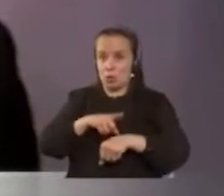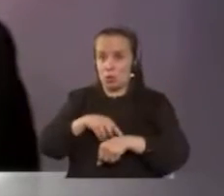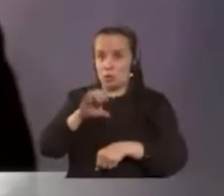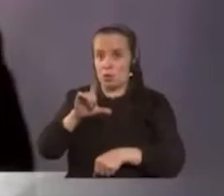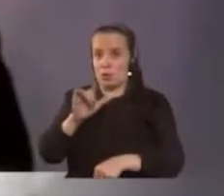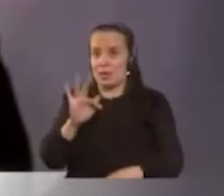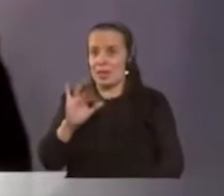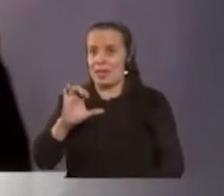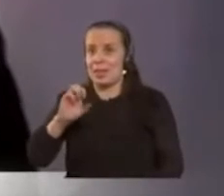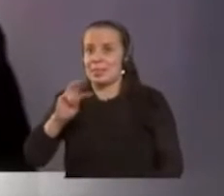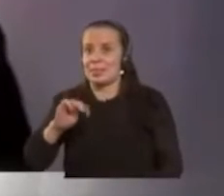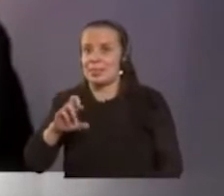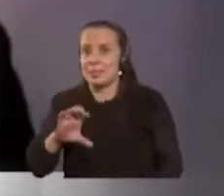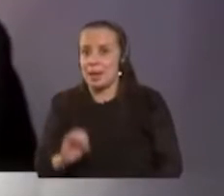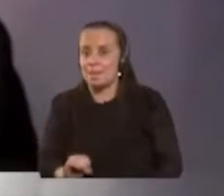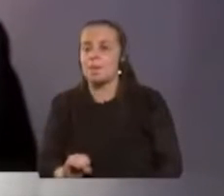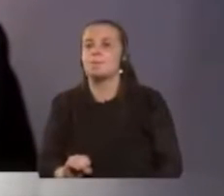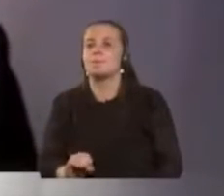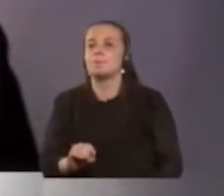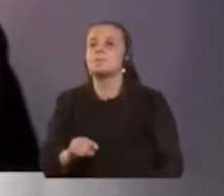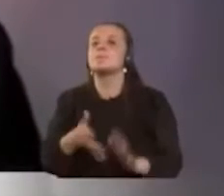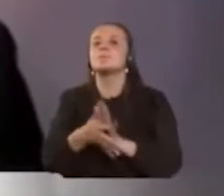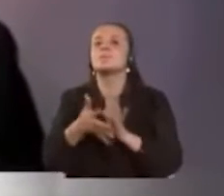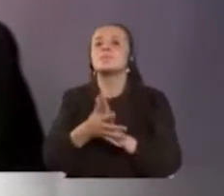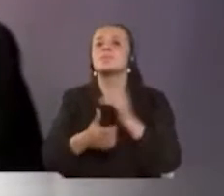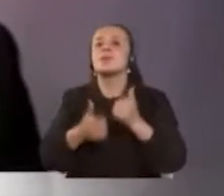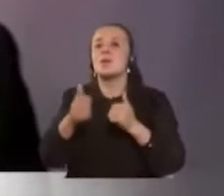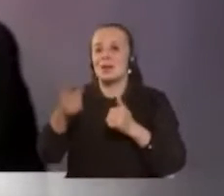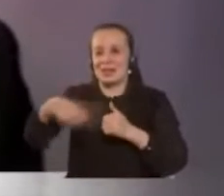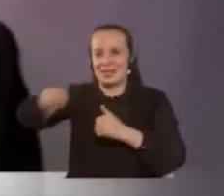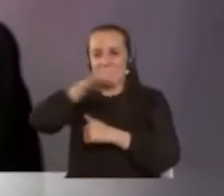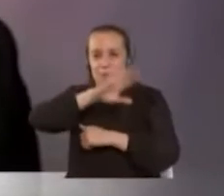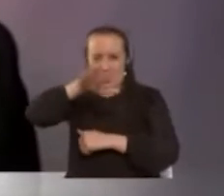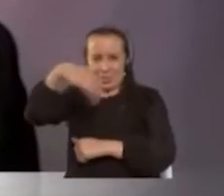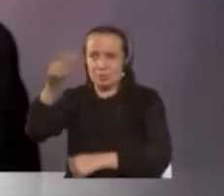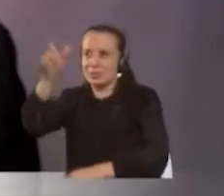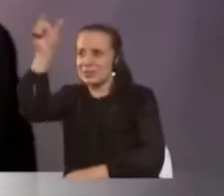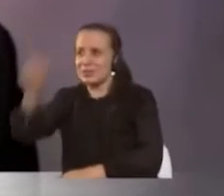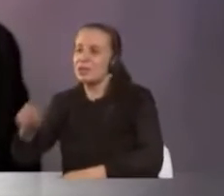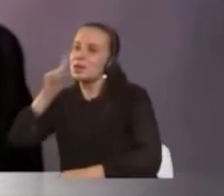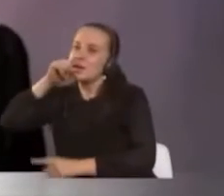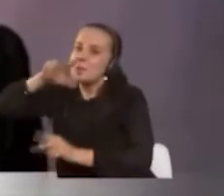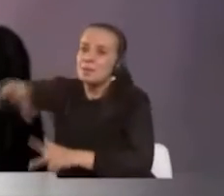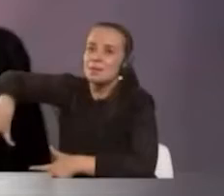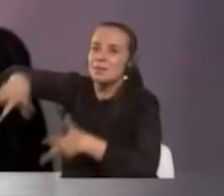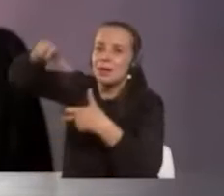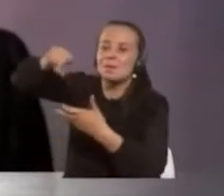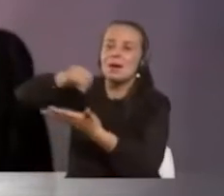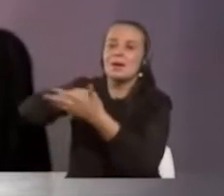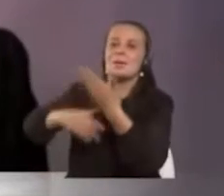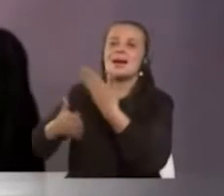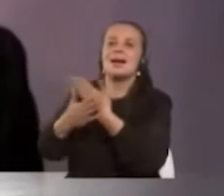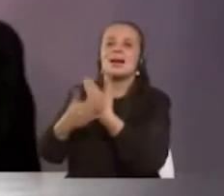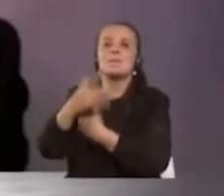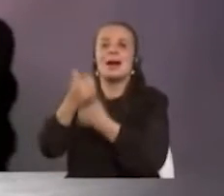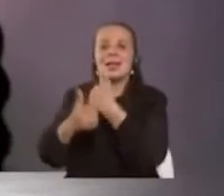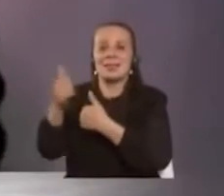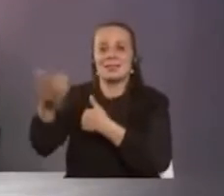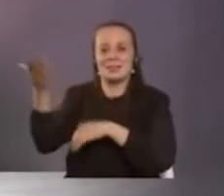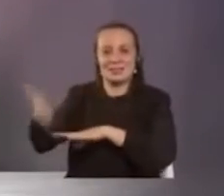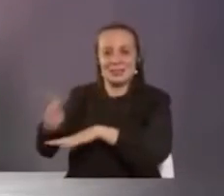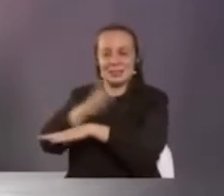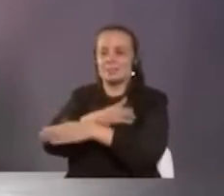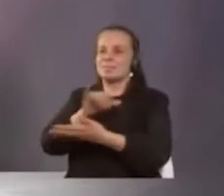agosto. Y un mes después le preguntaron al registrador, en esos momentos Carlos Ariel Sánchez, recién